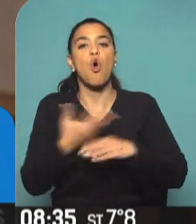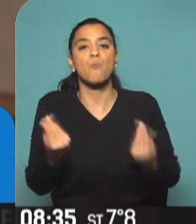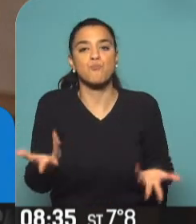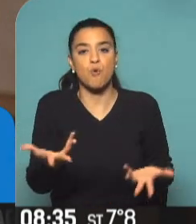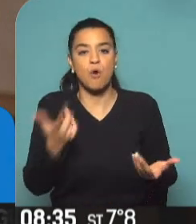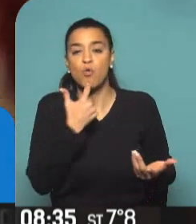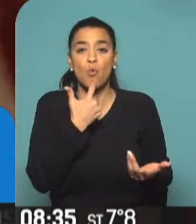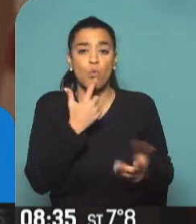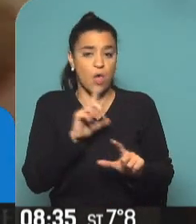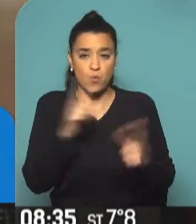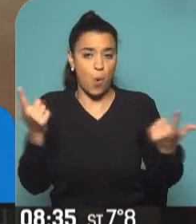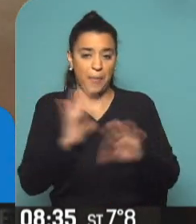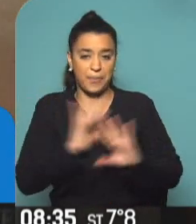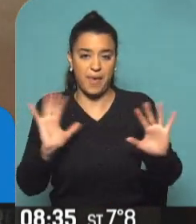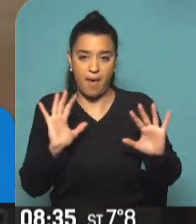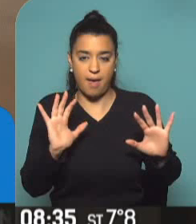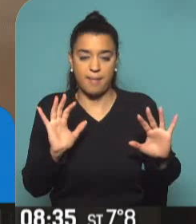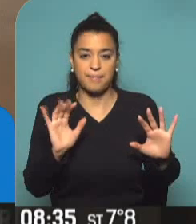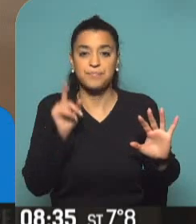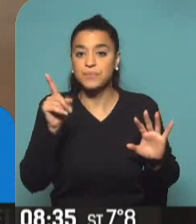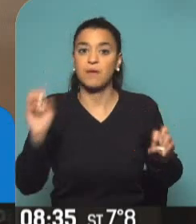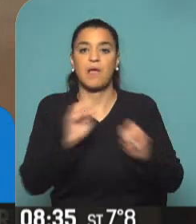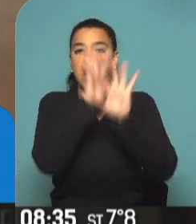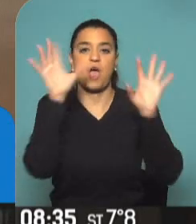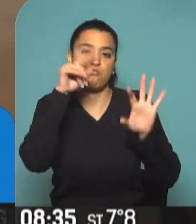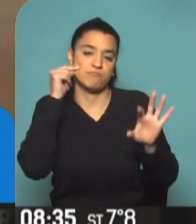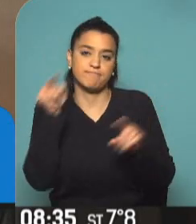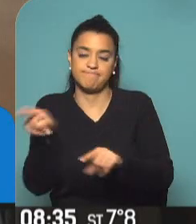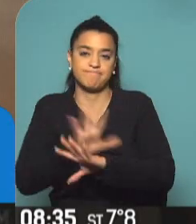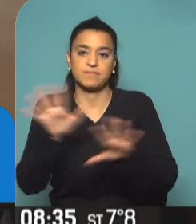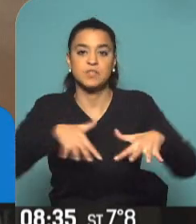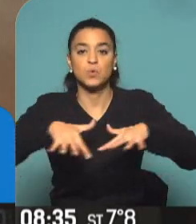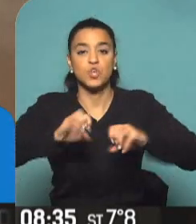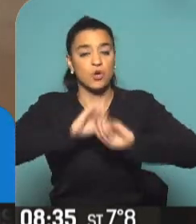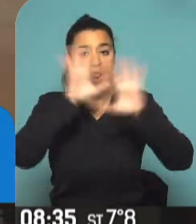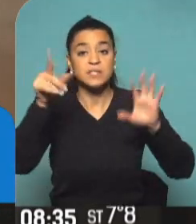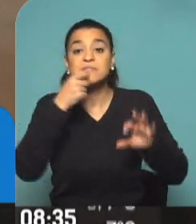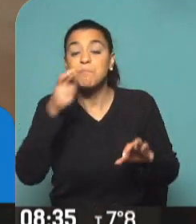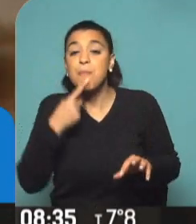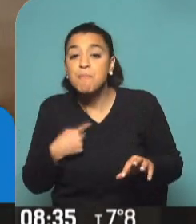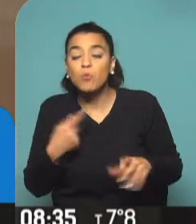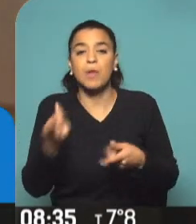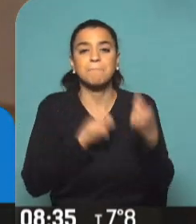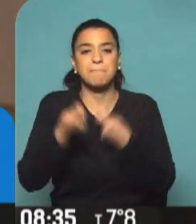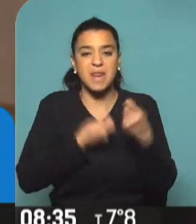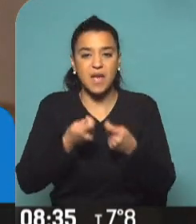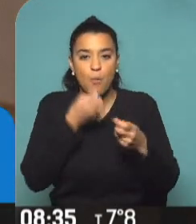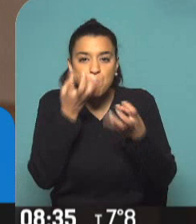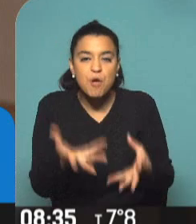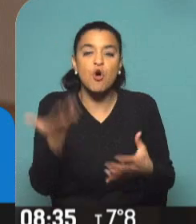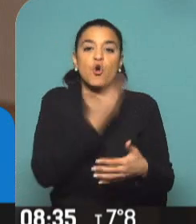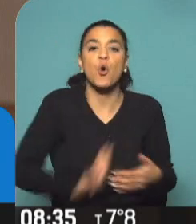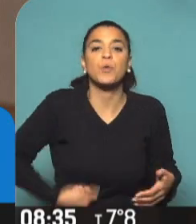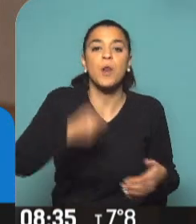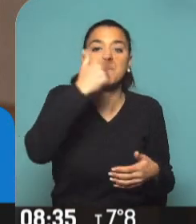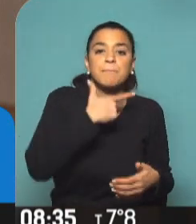había incertidumbres de ahí en más. Es decir, clarificó la situación. Si vos me preguntás, el mercado prefiere el gobierno